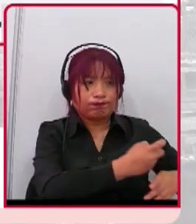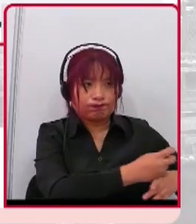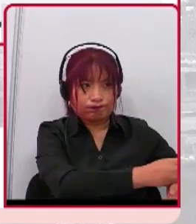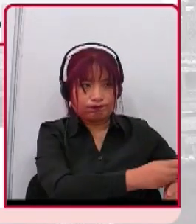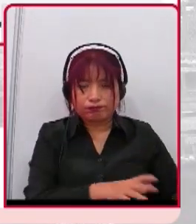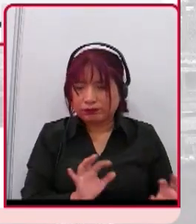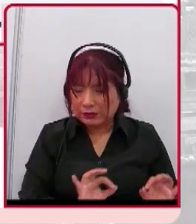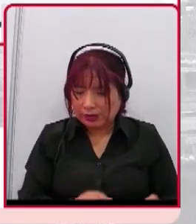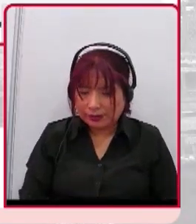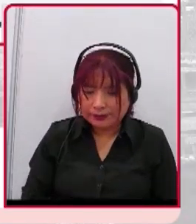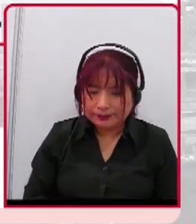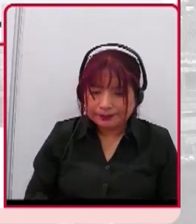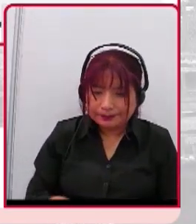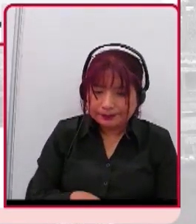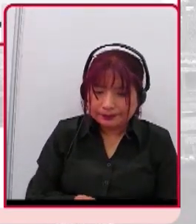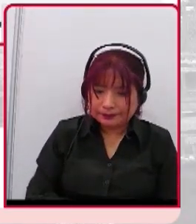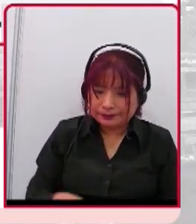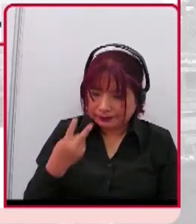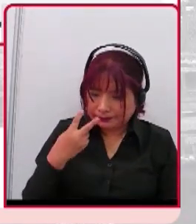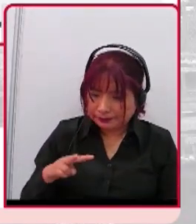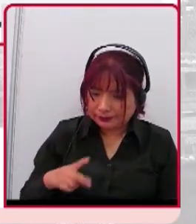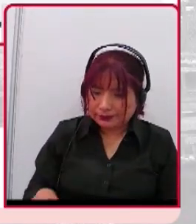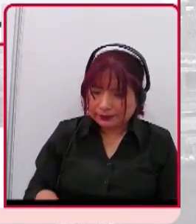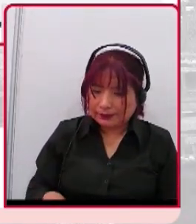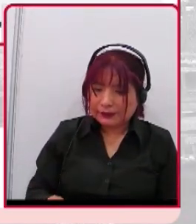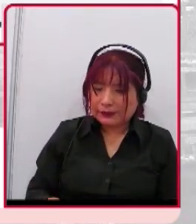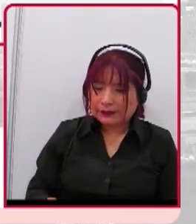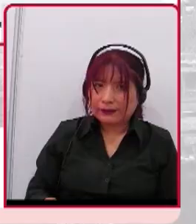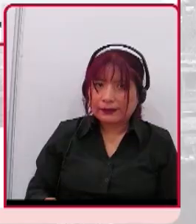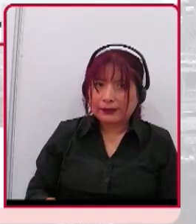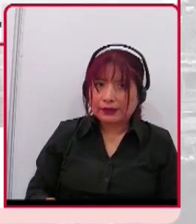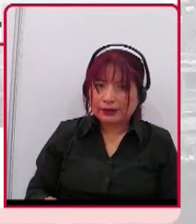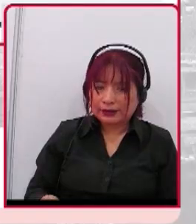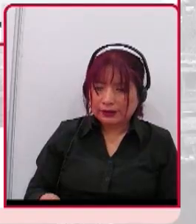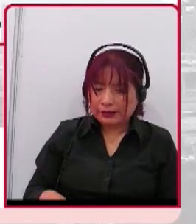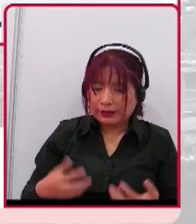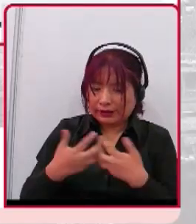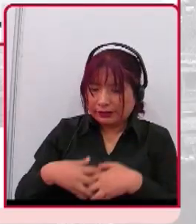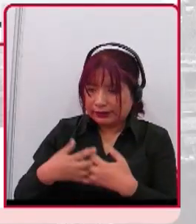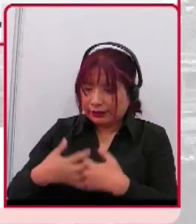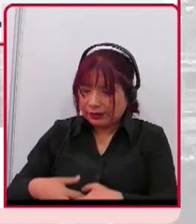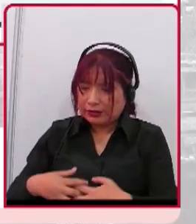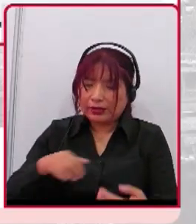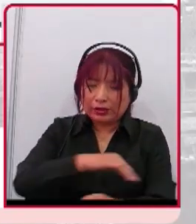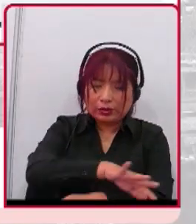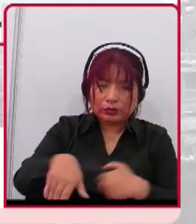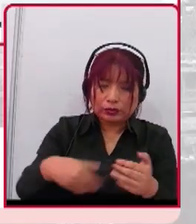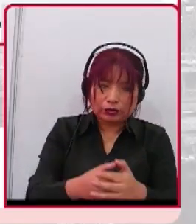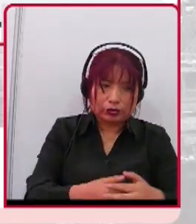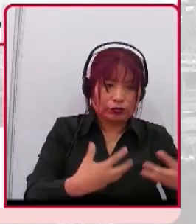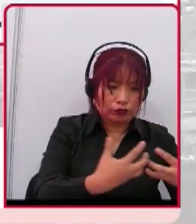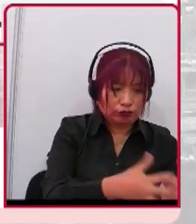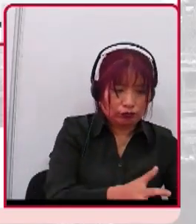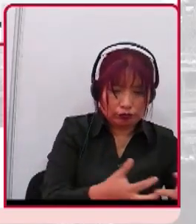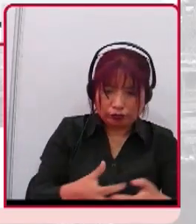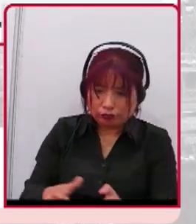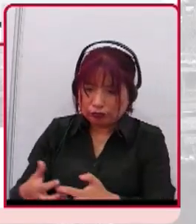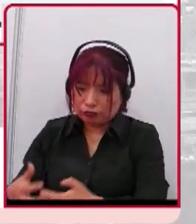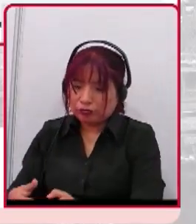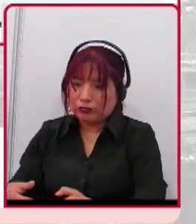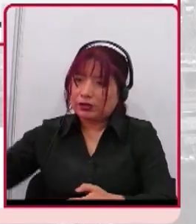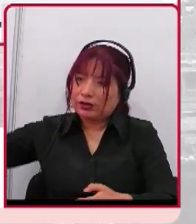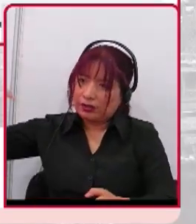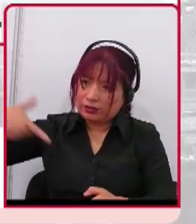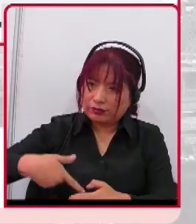un inicio es que básicamente nuestra planta, todas nuestras celdas, a excepción de las celdas Jameson, presentan un sistema de inyección